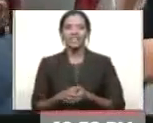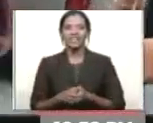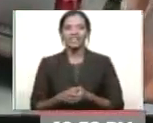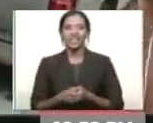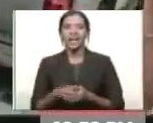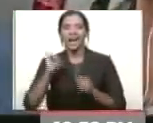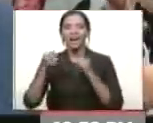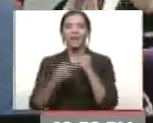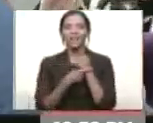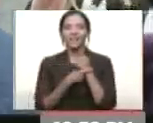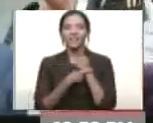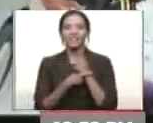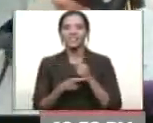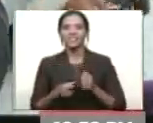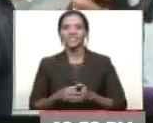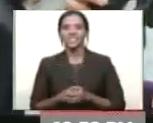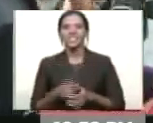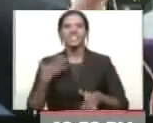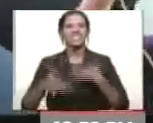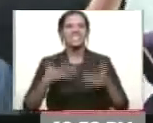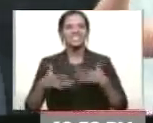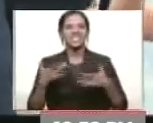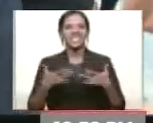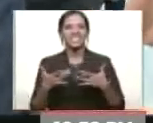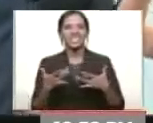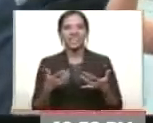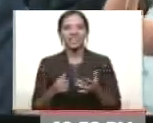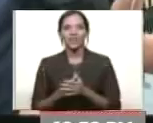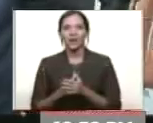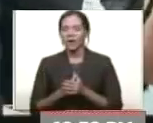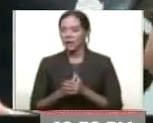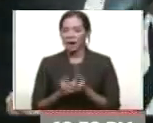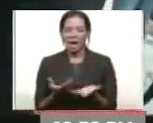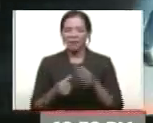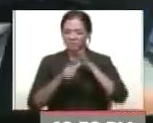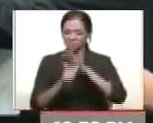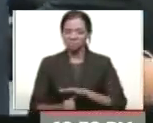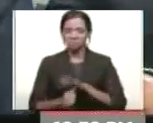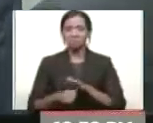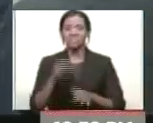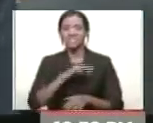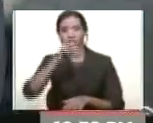Guaidó. ¿Qué se siente haberse implosionado con el señor Leopoldo